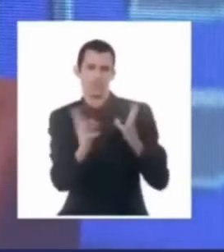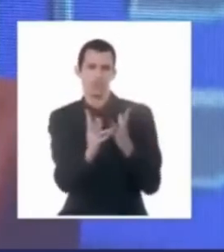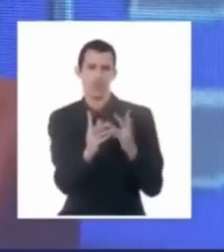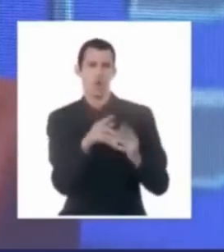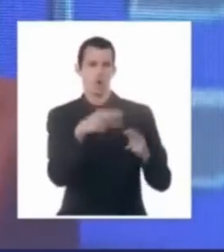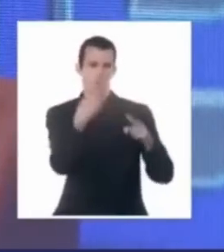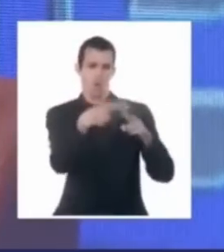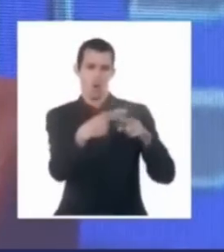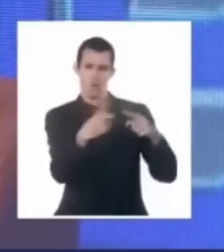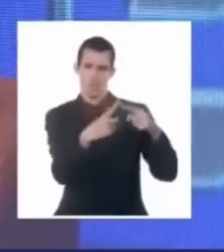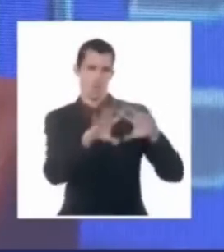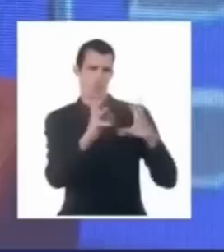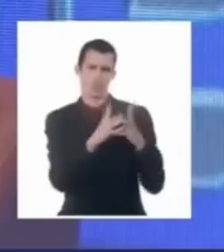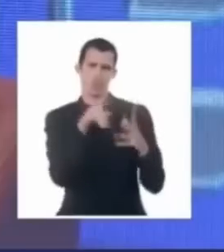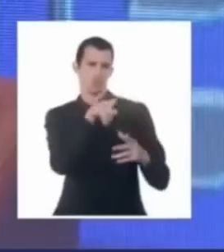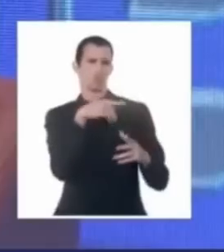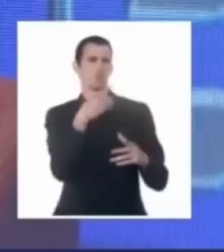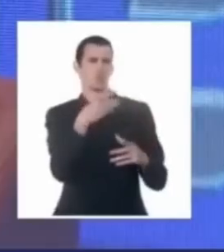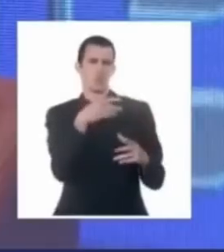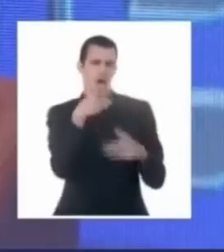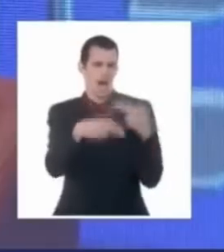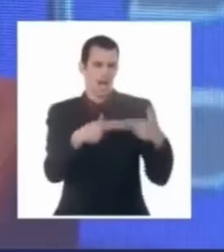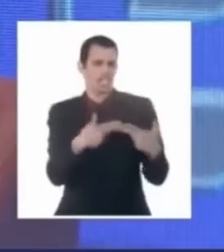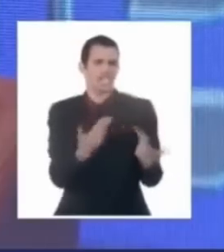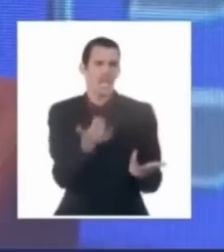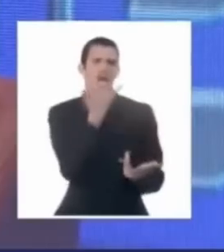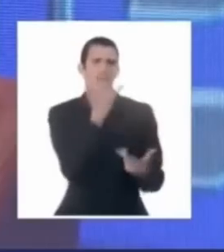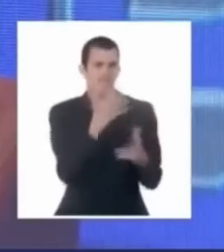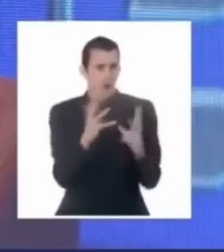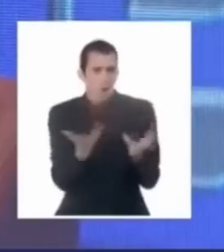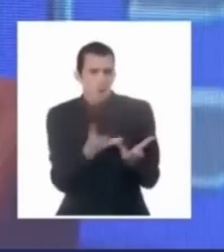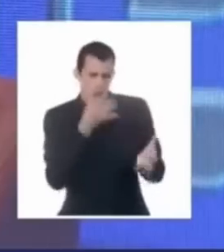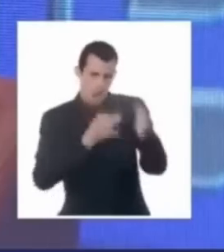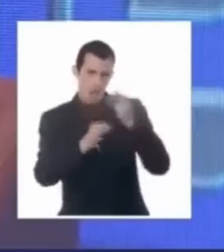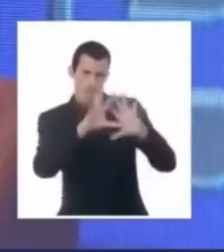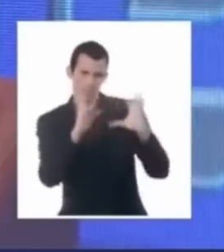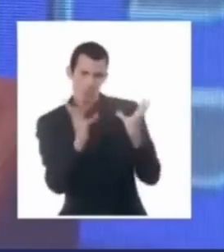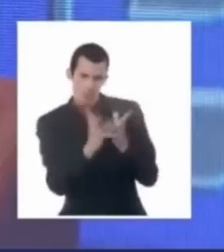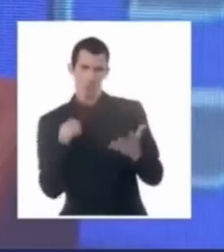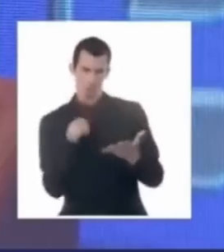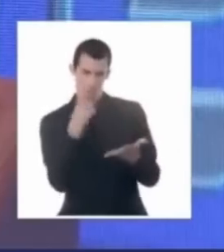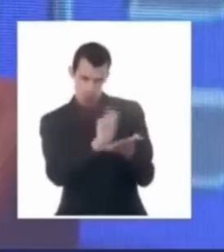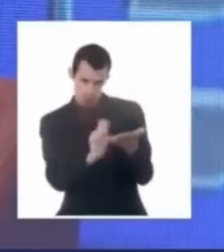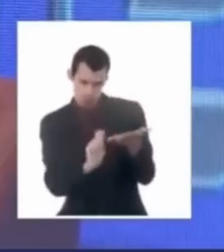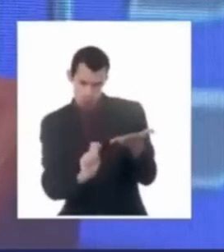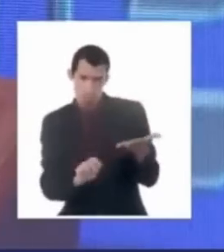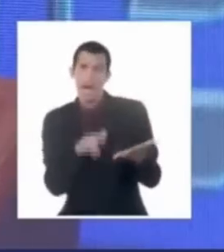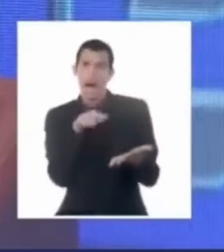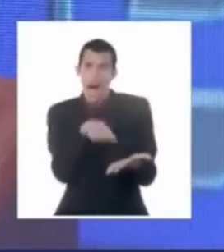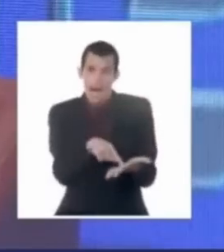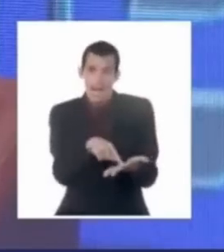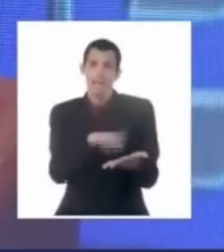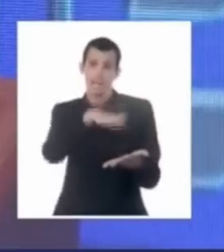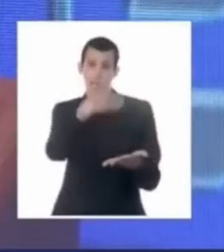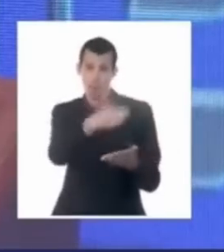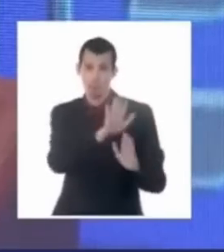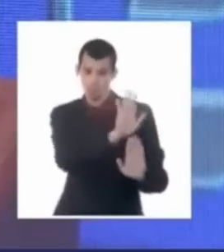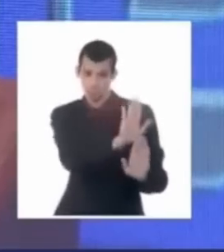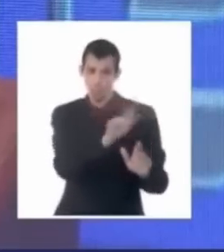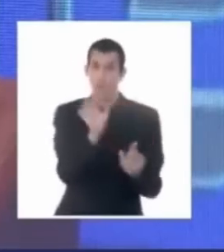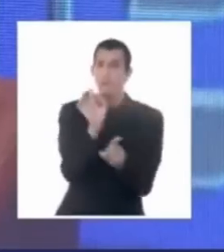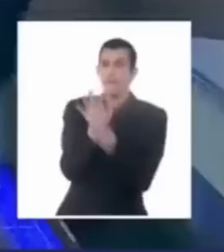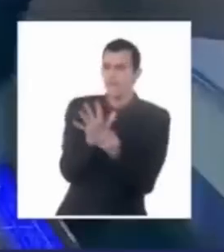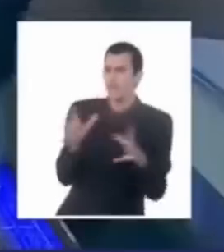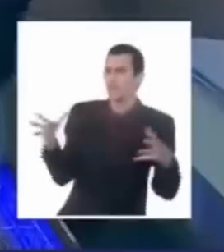de interés a partir de las características del hecho a partir de ese momento es que realmente se conforma el equipo de trabajo y se inicia el proceso